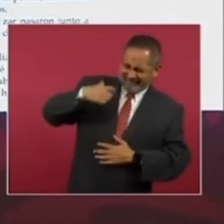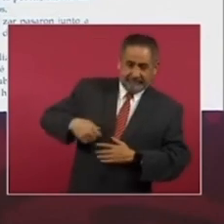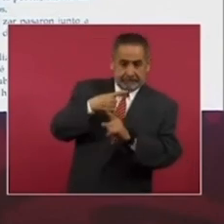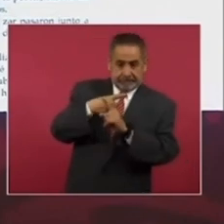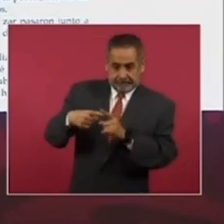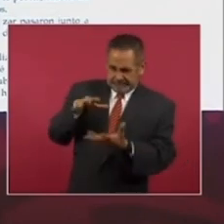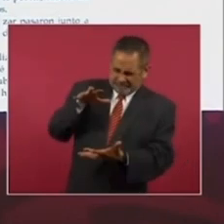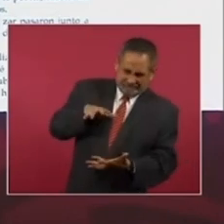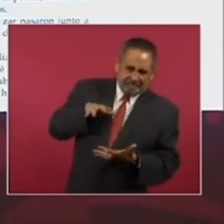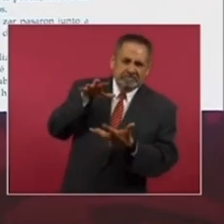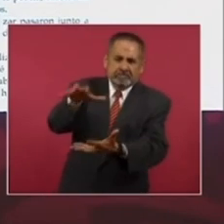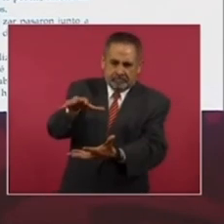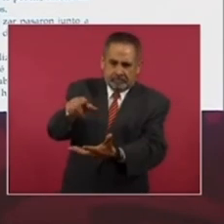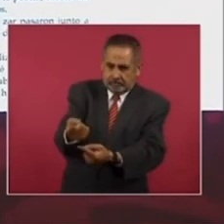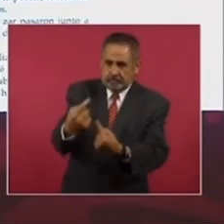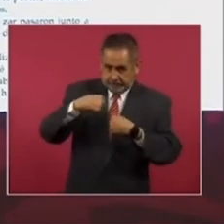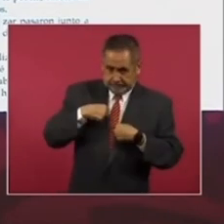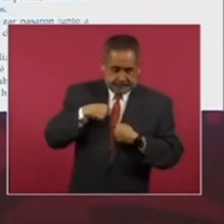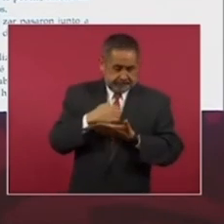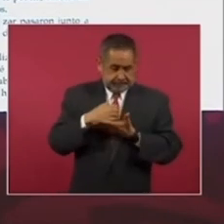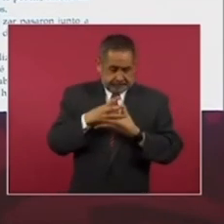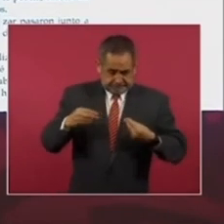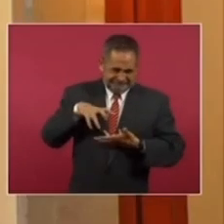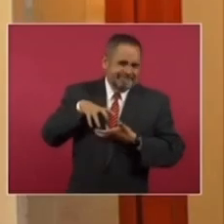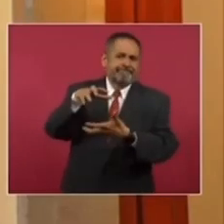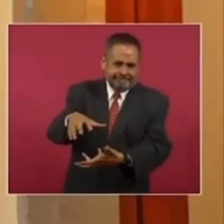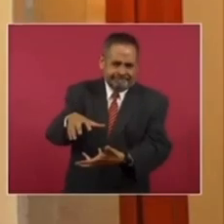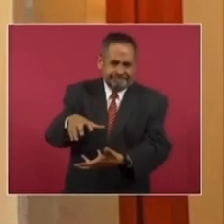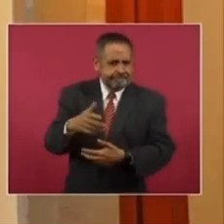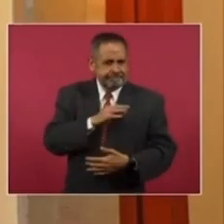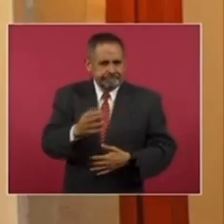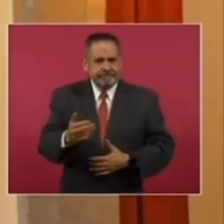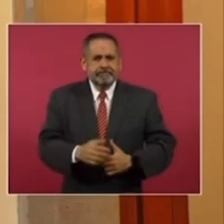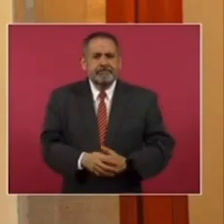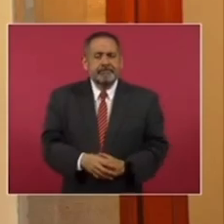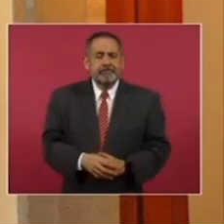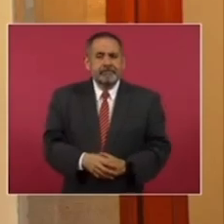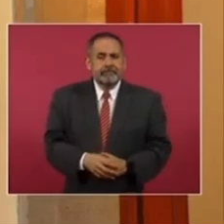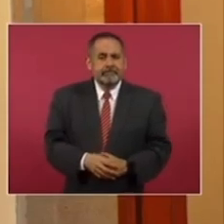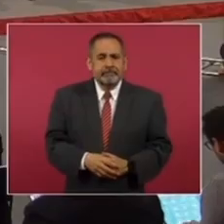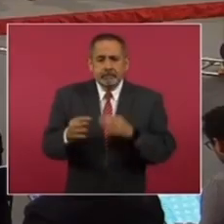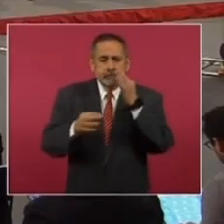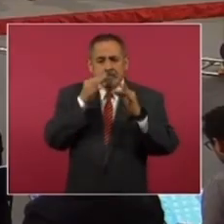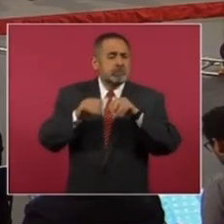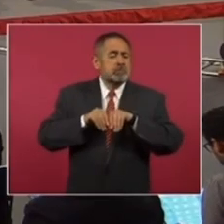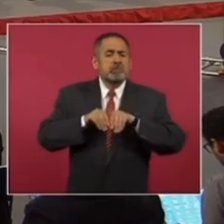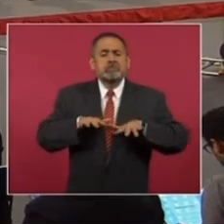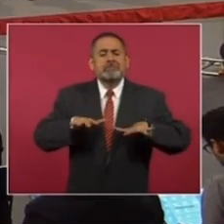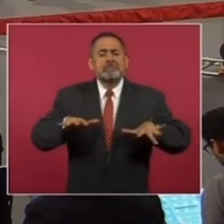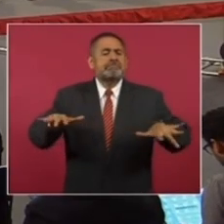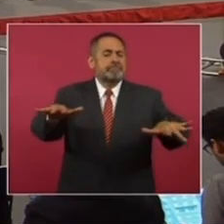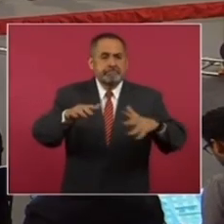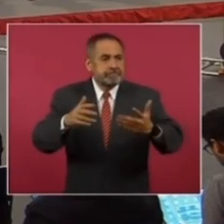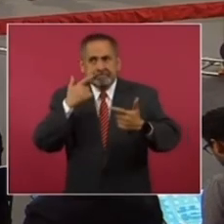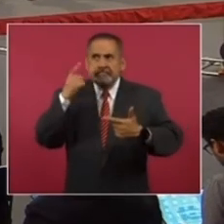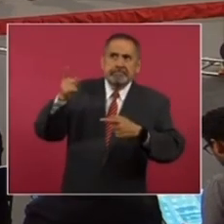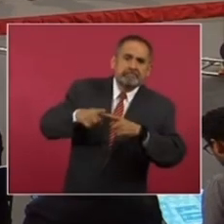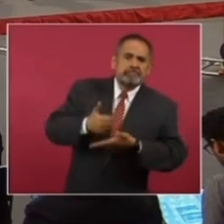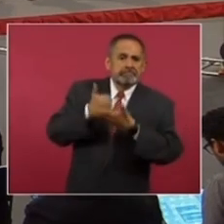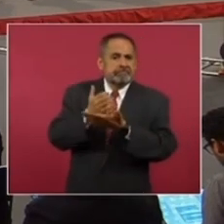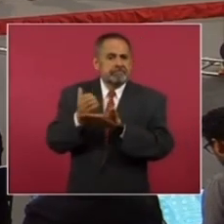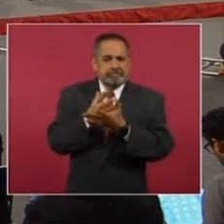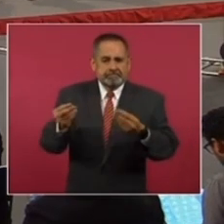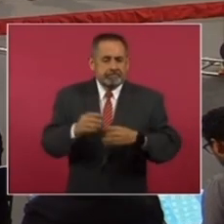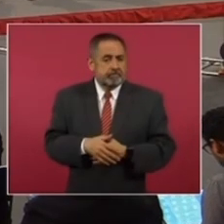cerro, si caminan por el asfalto, pues ahí con las quemándose las plantas de los pies. No importa, no importa si traen la barriga